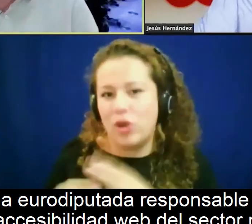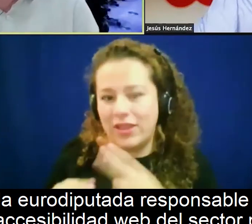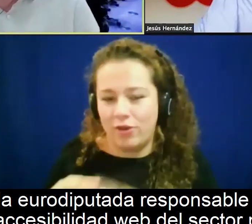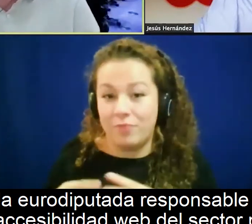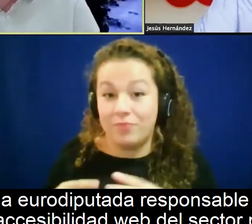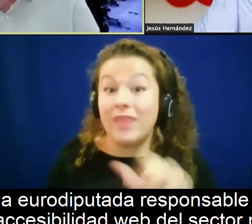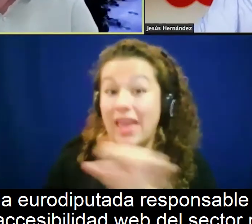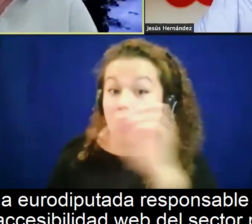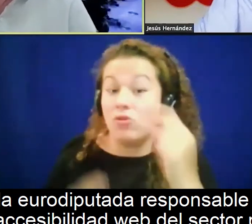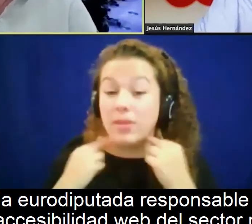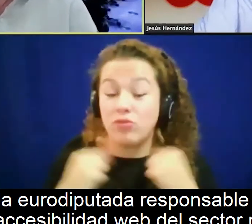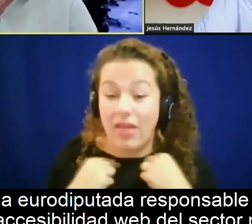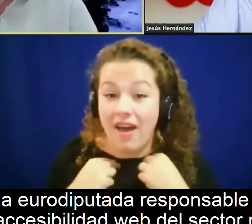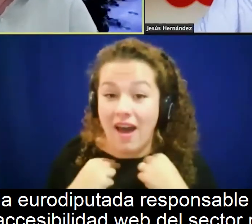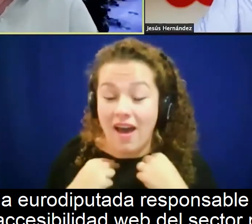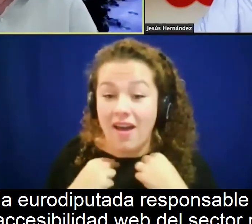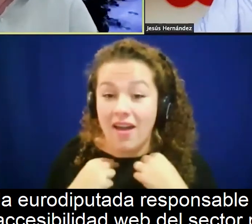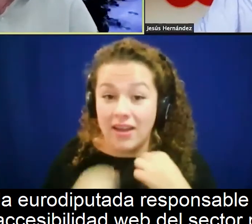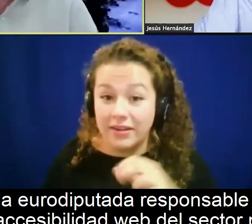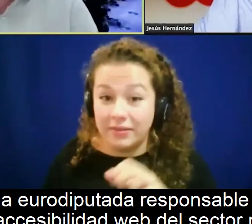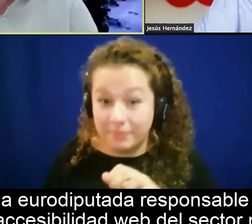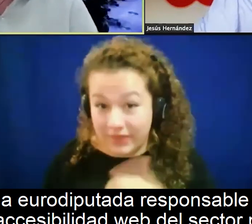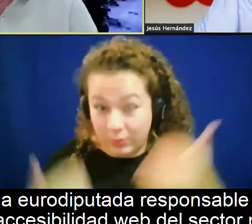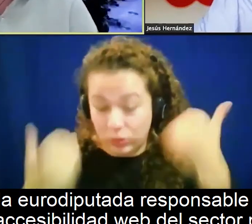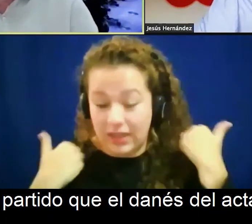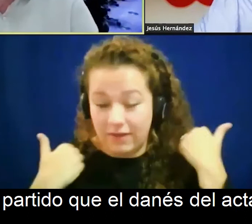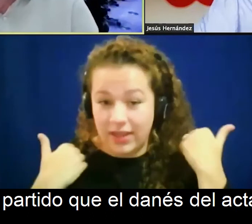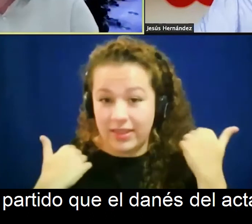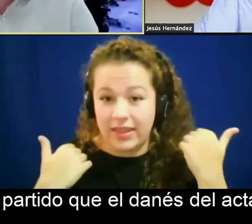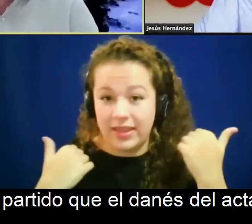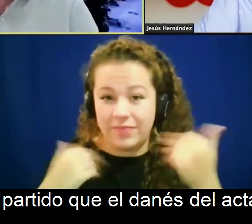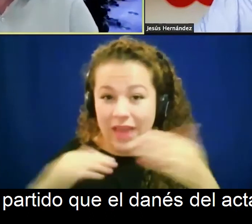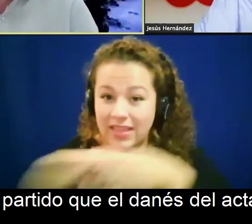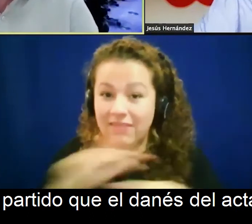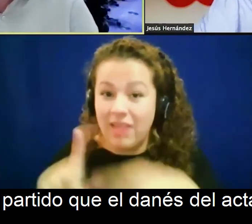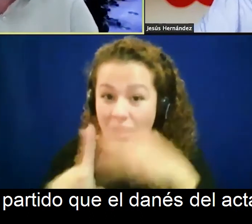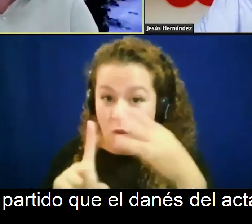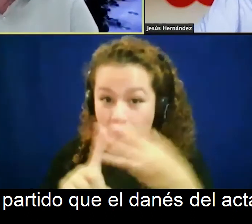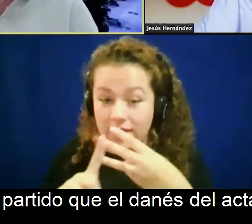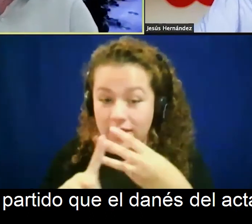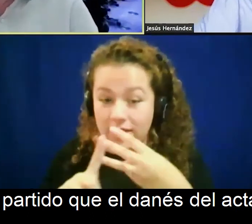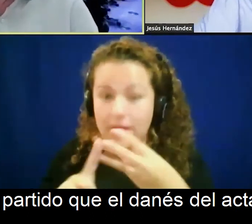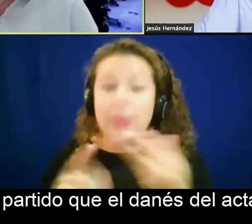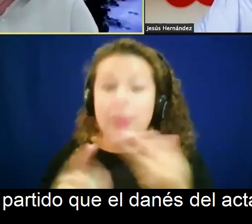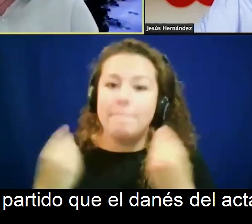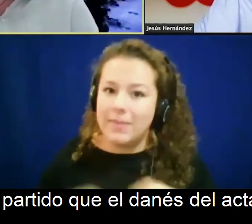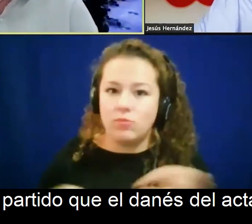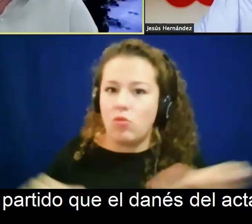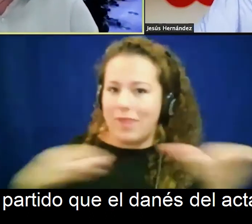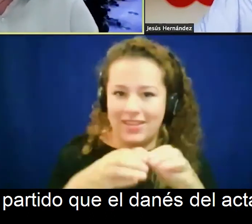eurodiputada responsable de la Directiva de Accesibilidad Web, la del sector público, era del mismo partido que el danés de